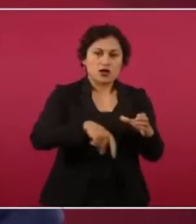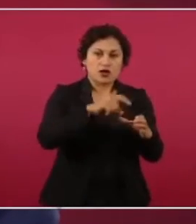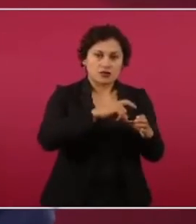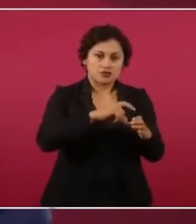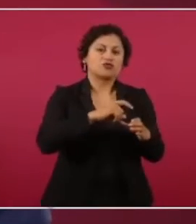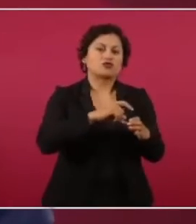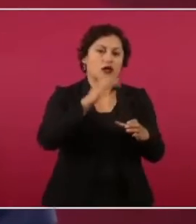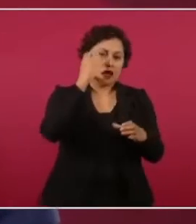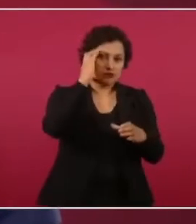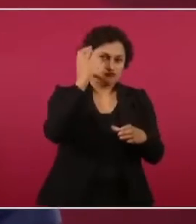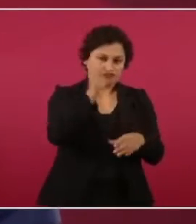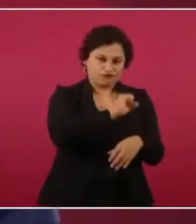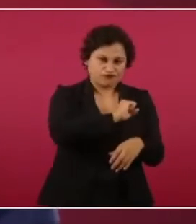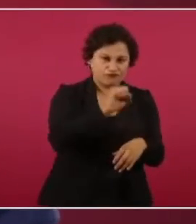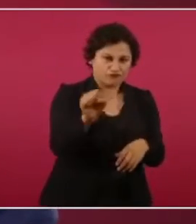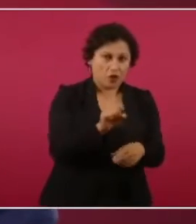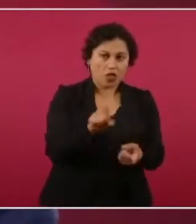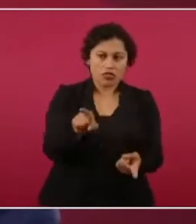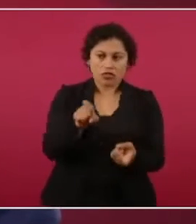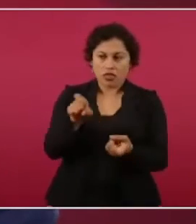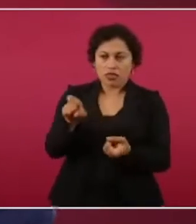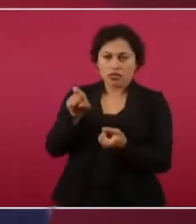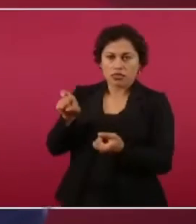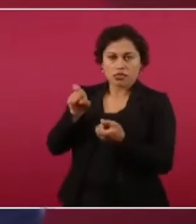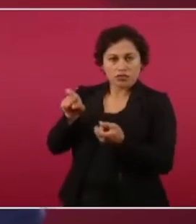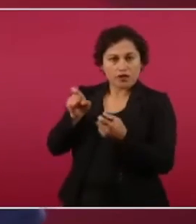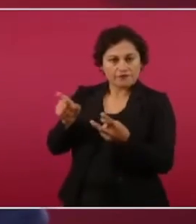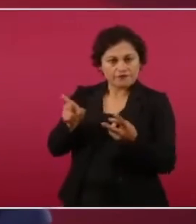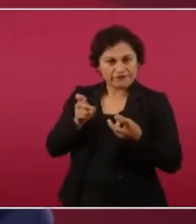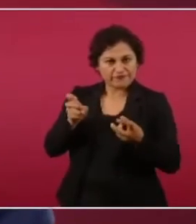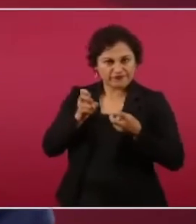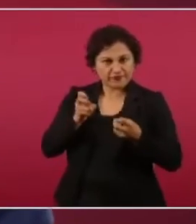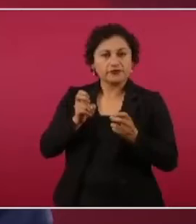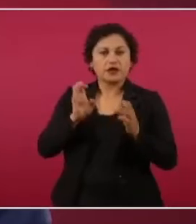otras, y se combaten todas: